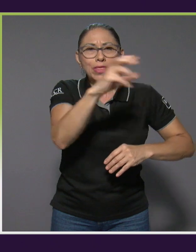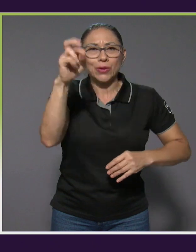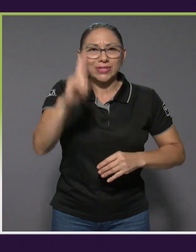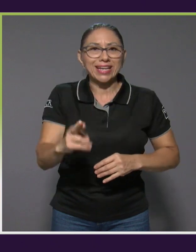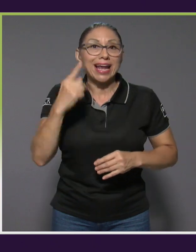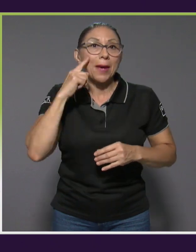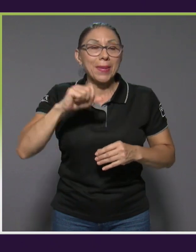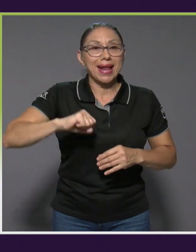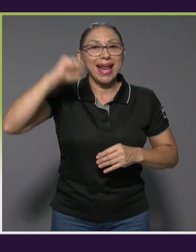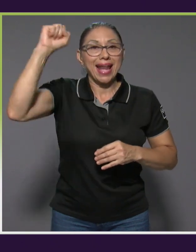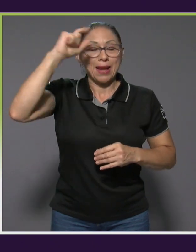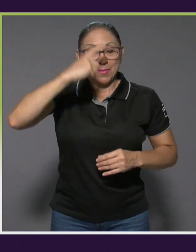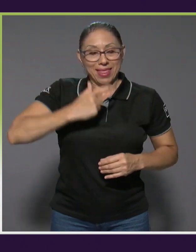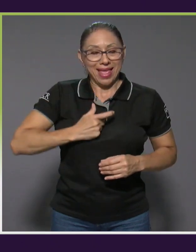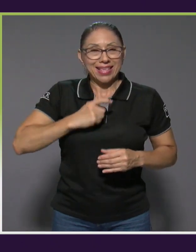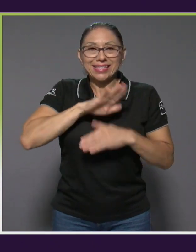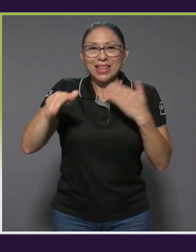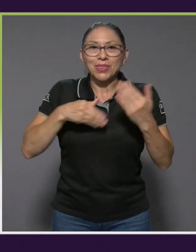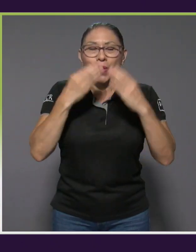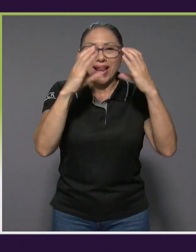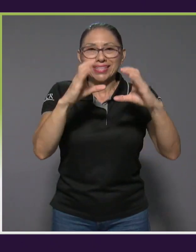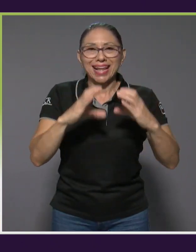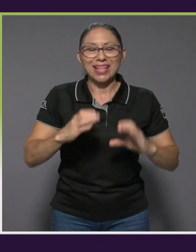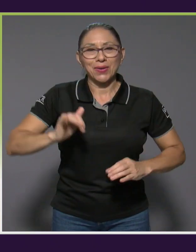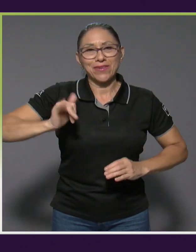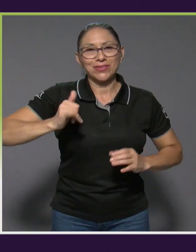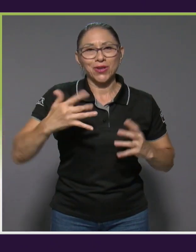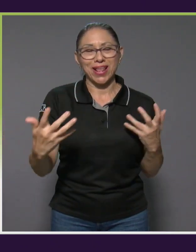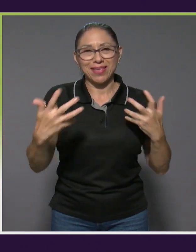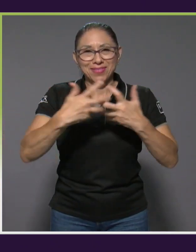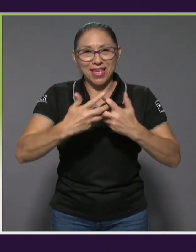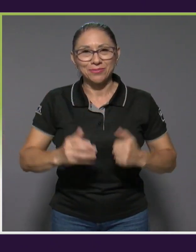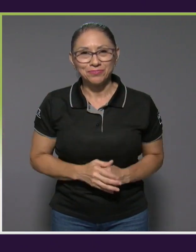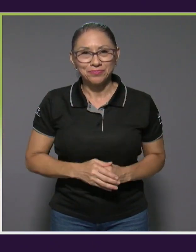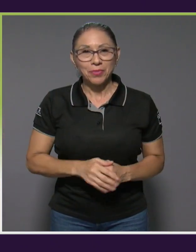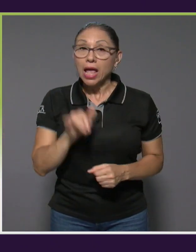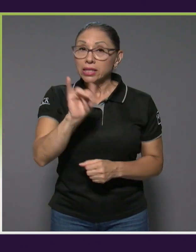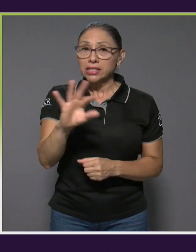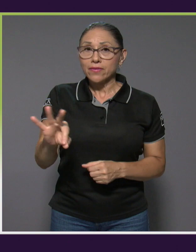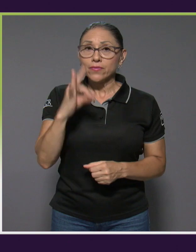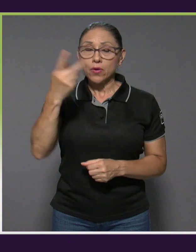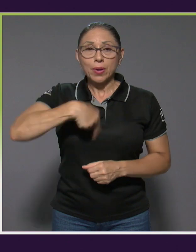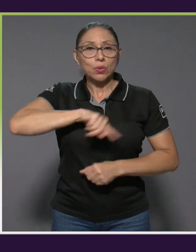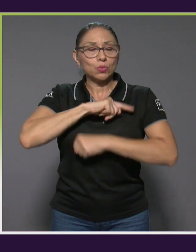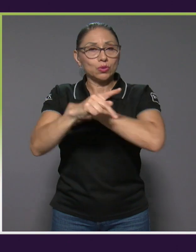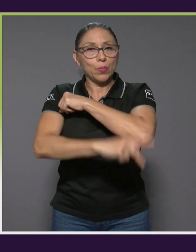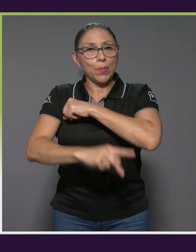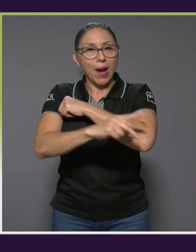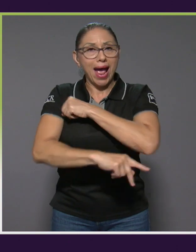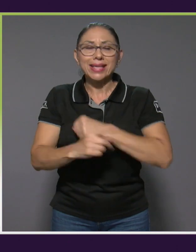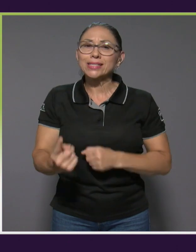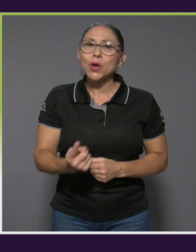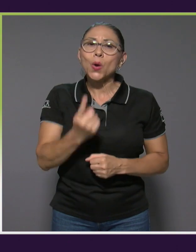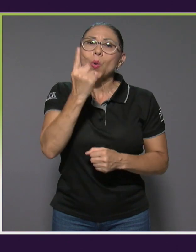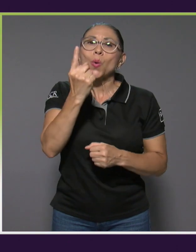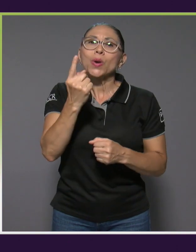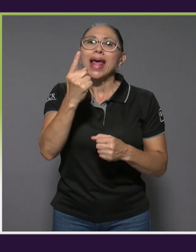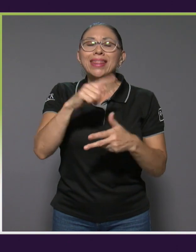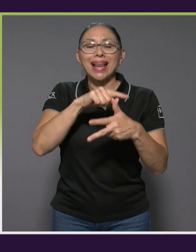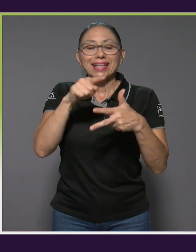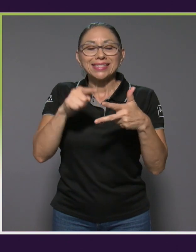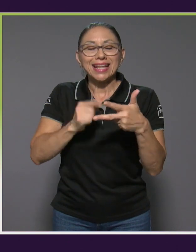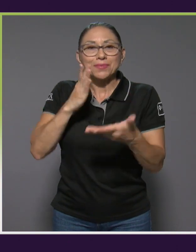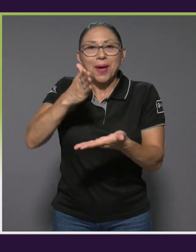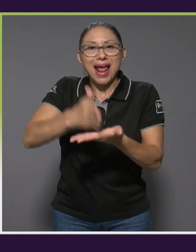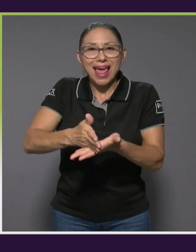todas las categorías que comprende el surf adaptado. De esta manera, nuestro país se convirtió en una de las 3 paradas del